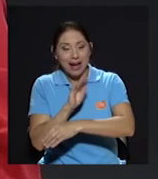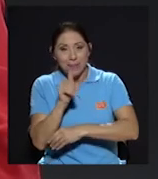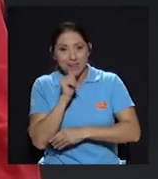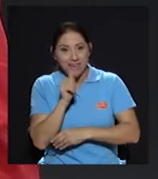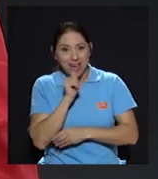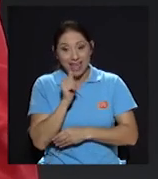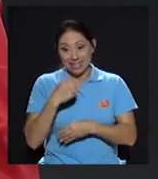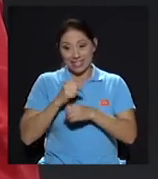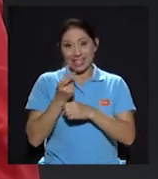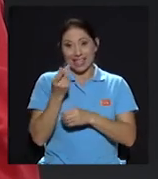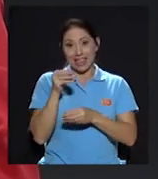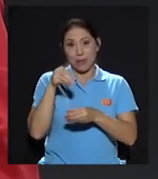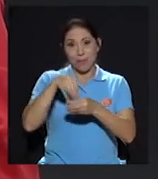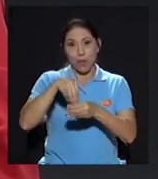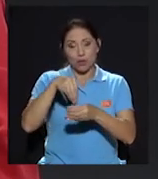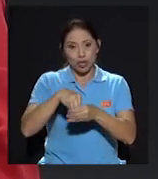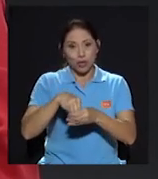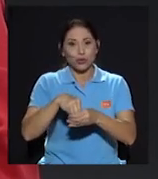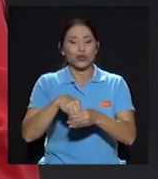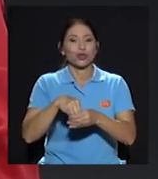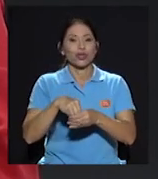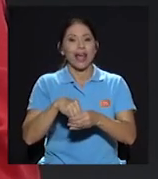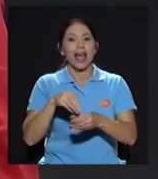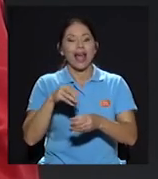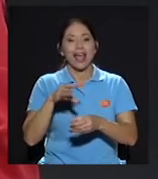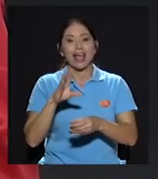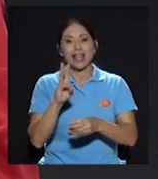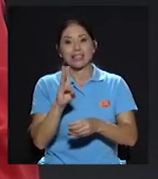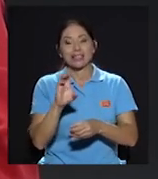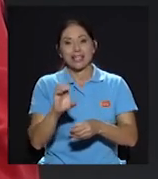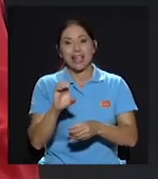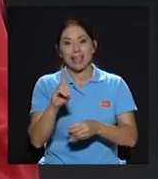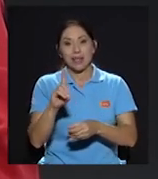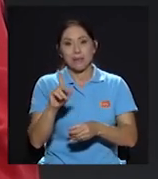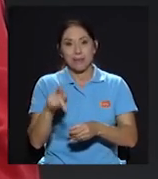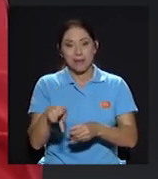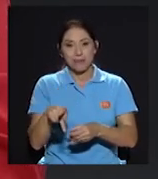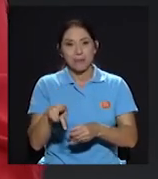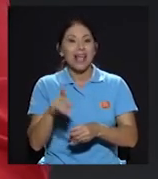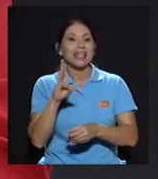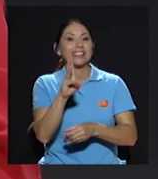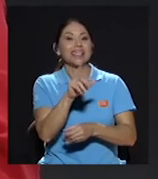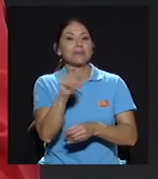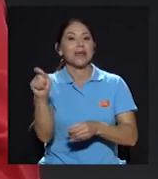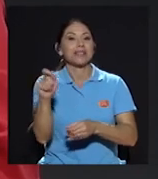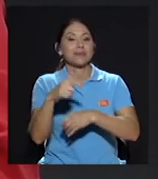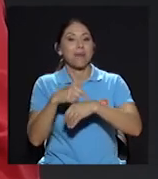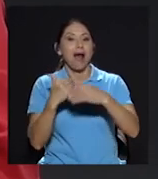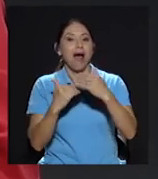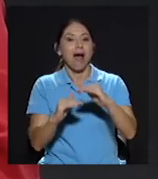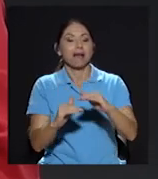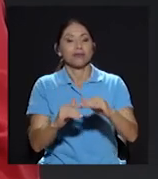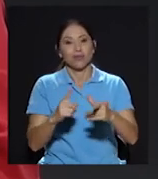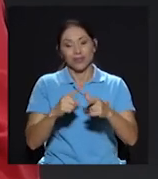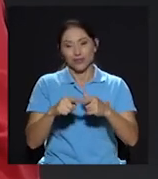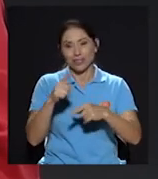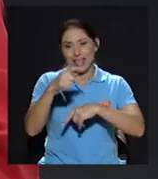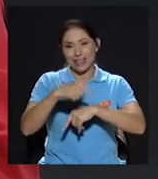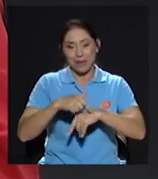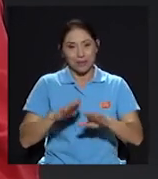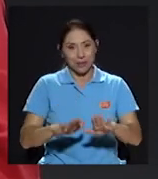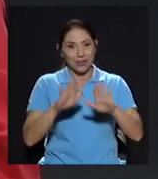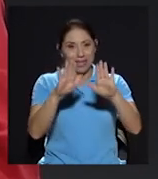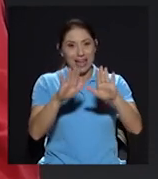depósitos a seis meses plazo así que fue una etapa extraordinaria pero en esa etapa y dado el